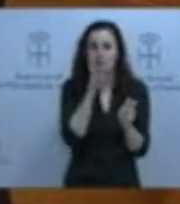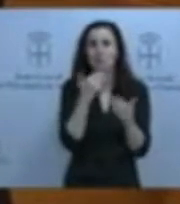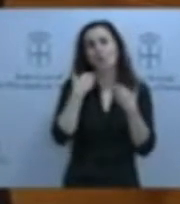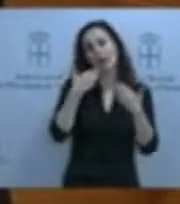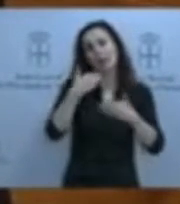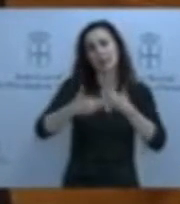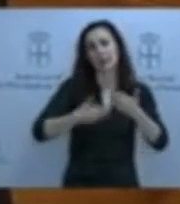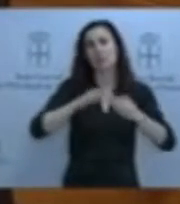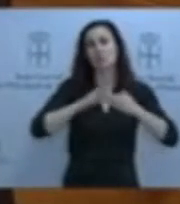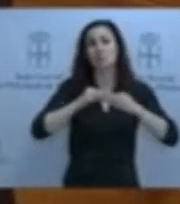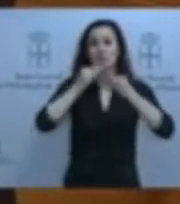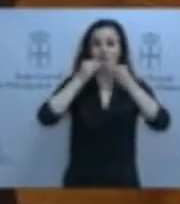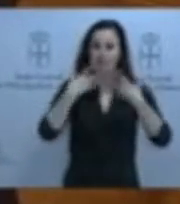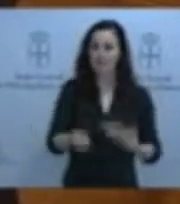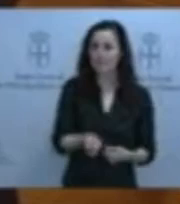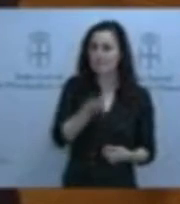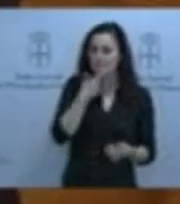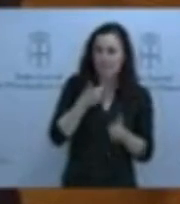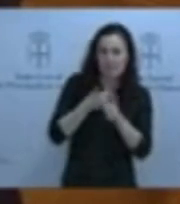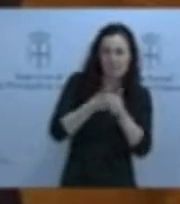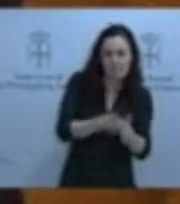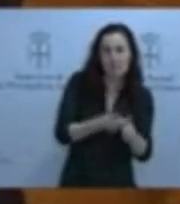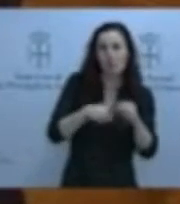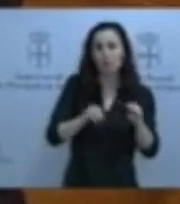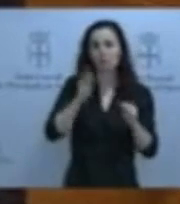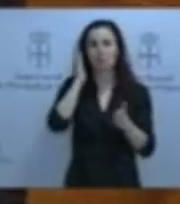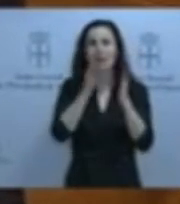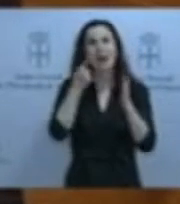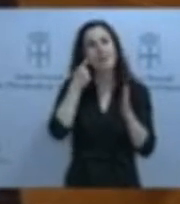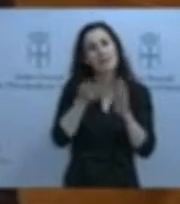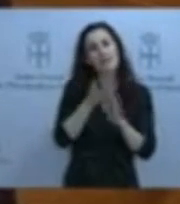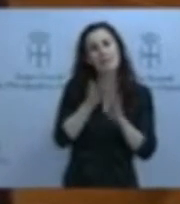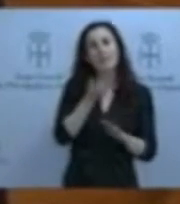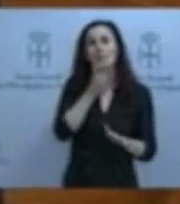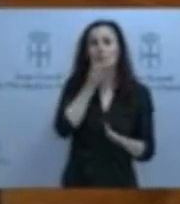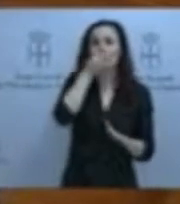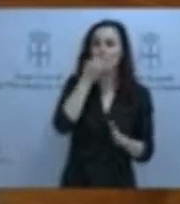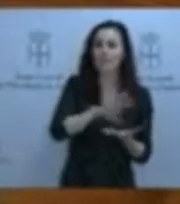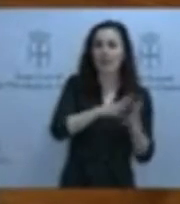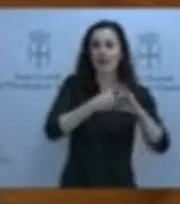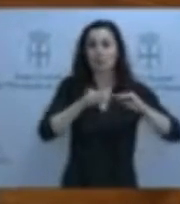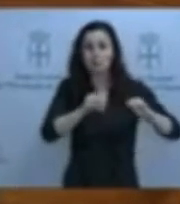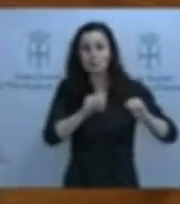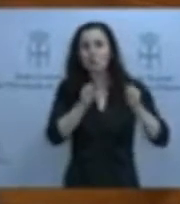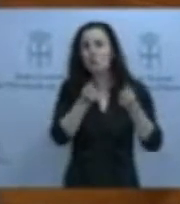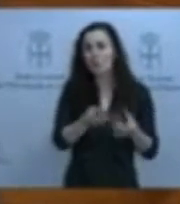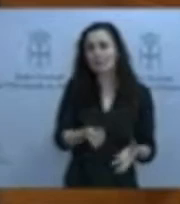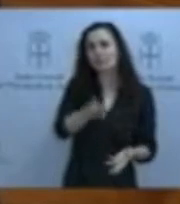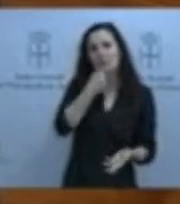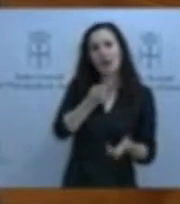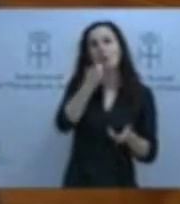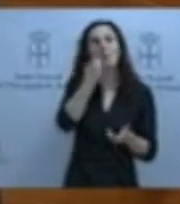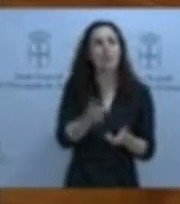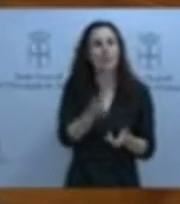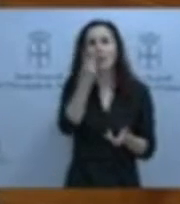su utilización, el seguimiento del tratamiento, lo que permite ajustar dosis, modificar las vías de administración,